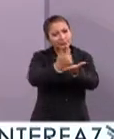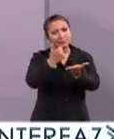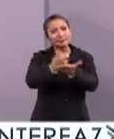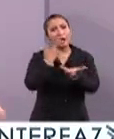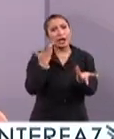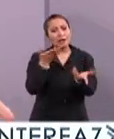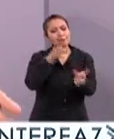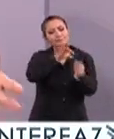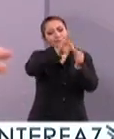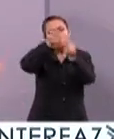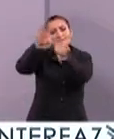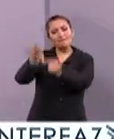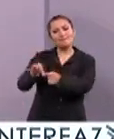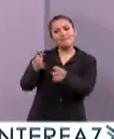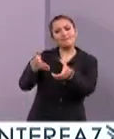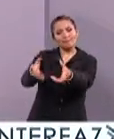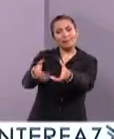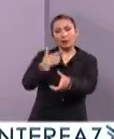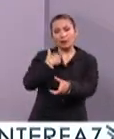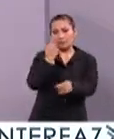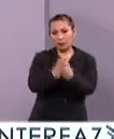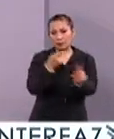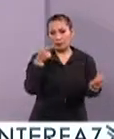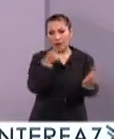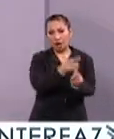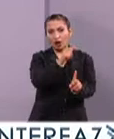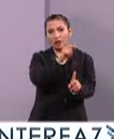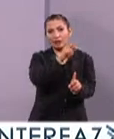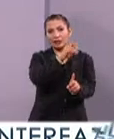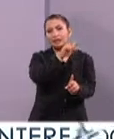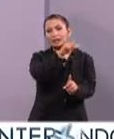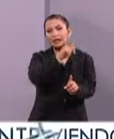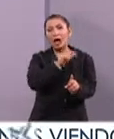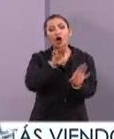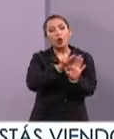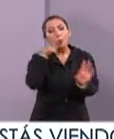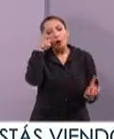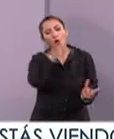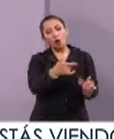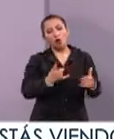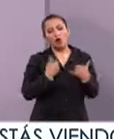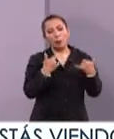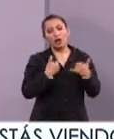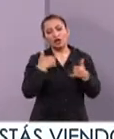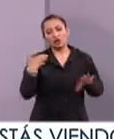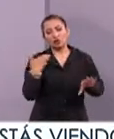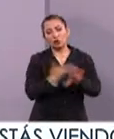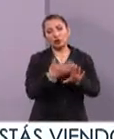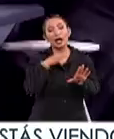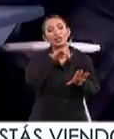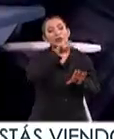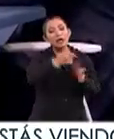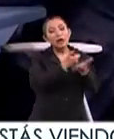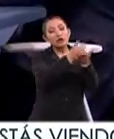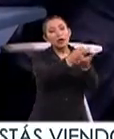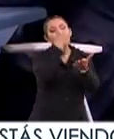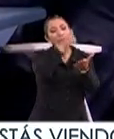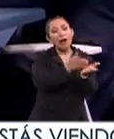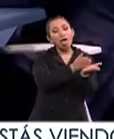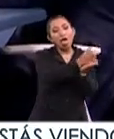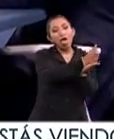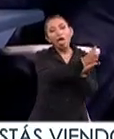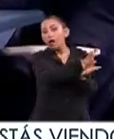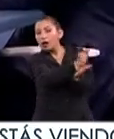forma encauzarlos, ¿no? Entonces, primero quisiera empezar con Trixia. Trixia, ¿cómo detectamos a estos chicos y cómo los encauzamos para que